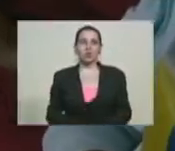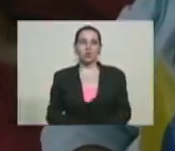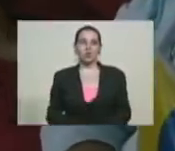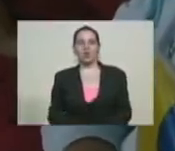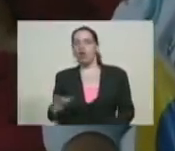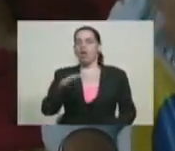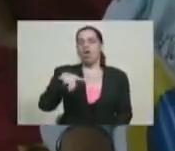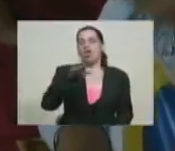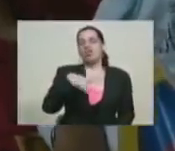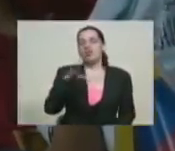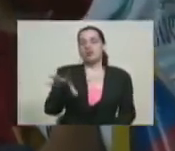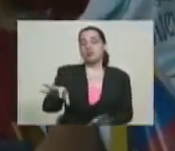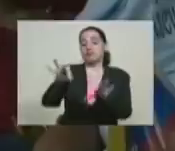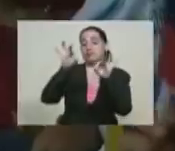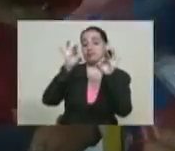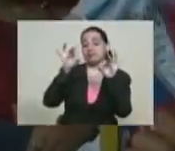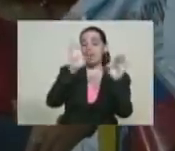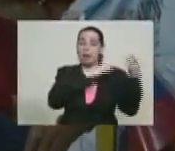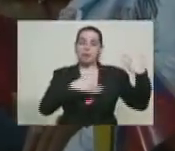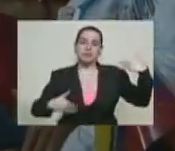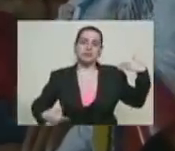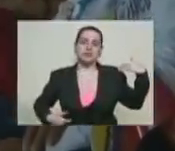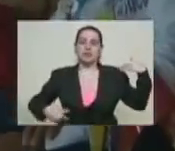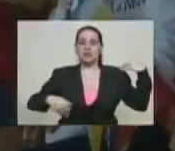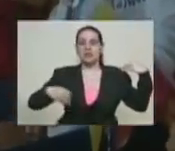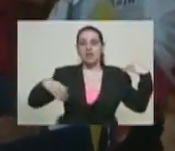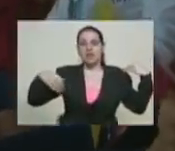¿dónde se elige al presidente de la República?